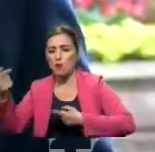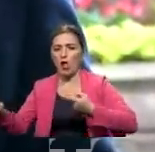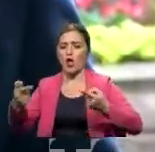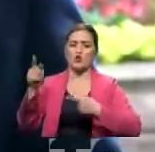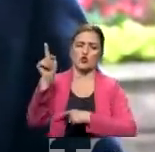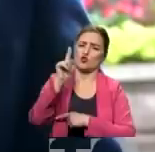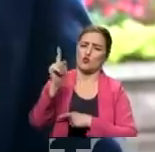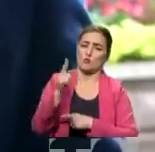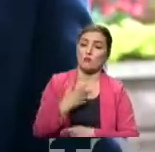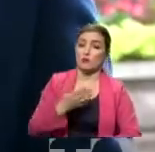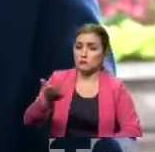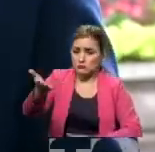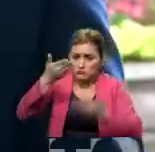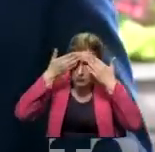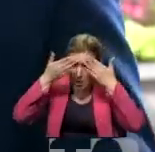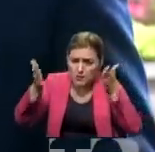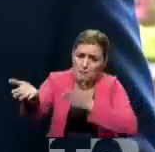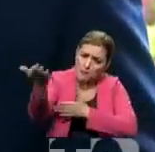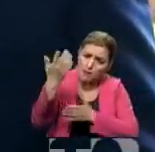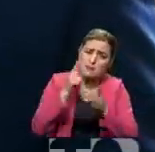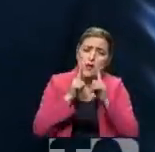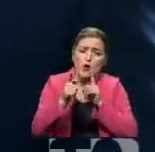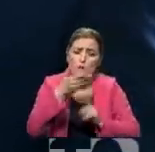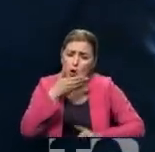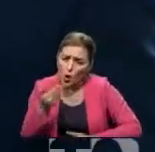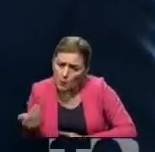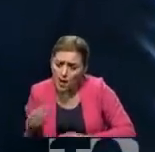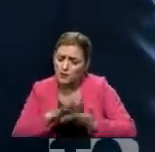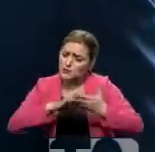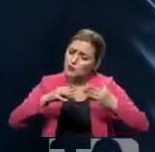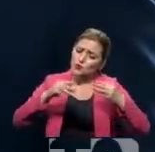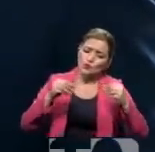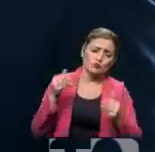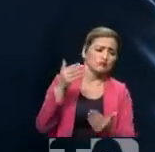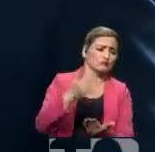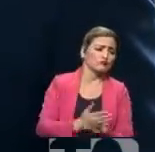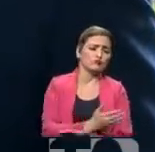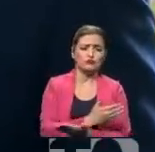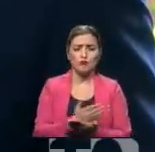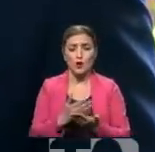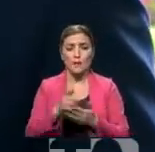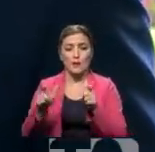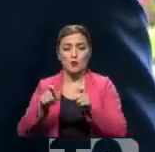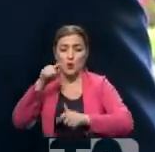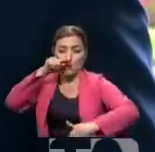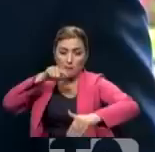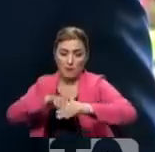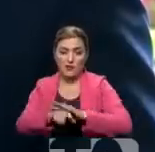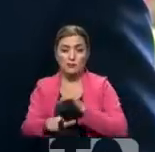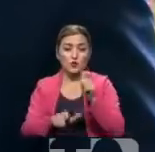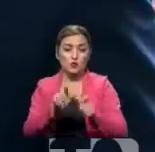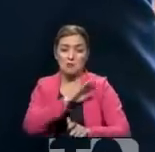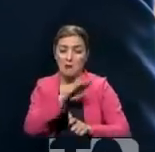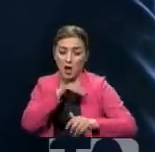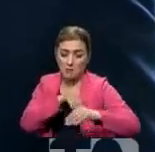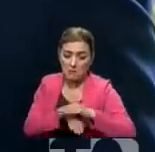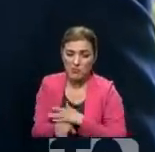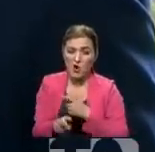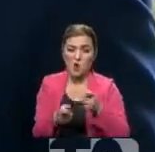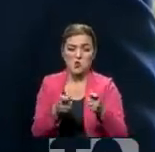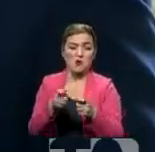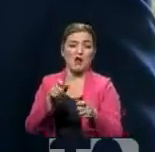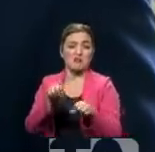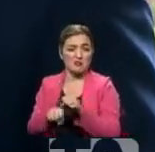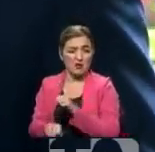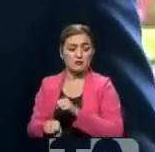dialogar. Recojamos del diálogo lo mejor y paremos esas infiltraciones que ustedes tienen. Quienes están